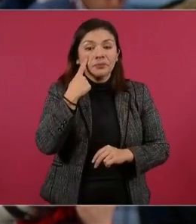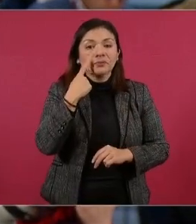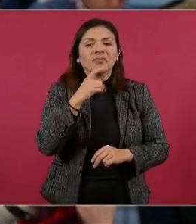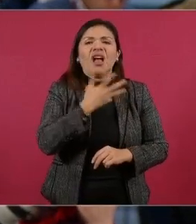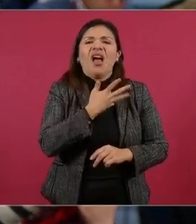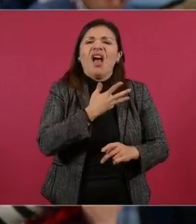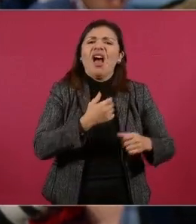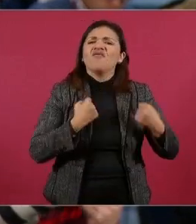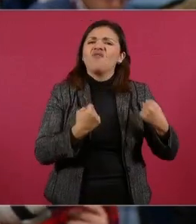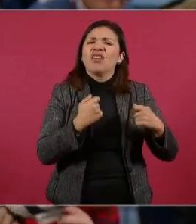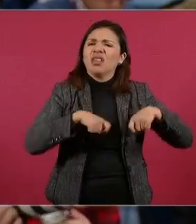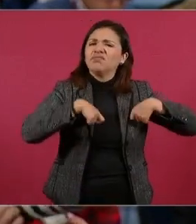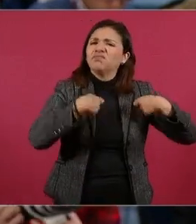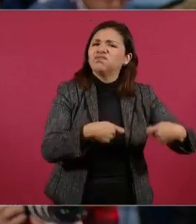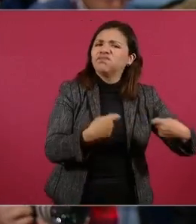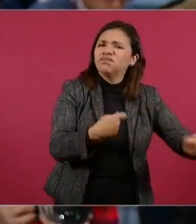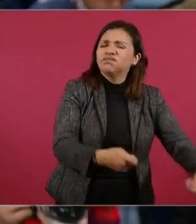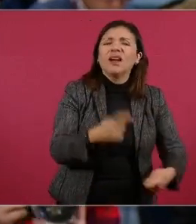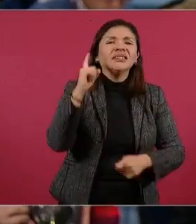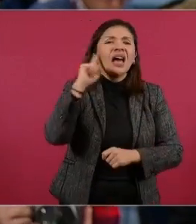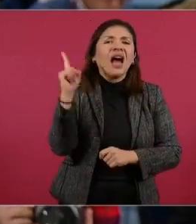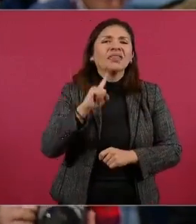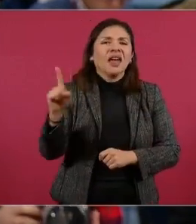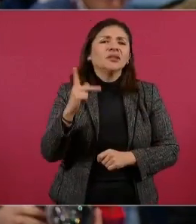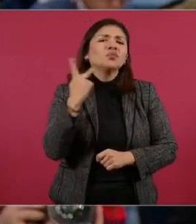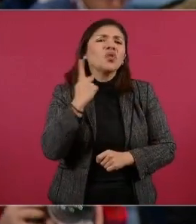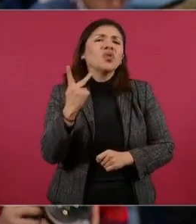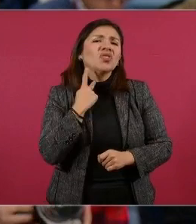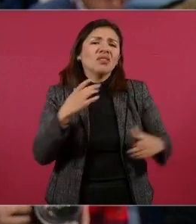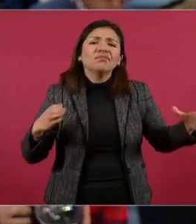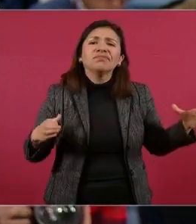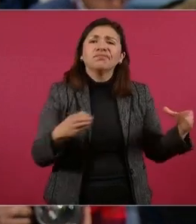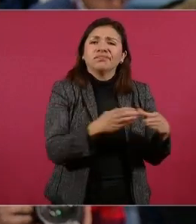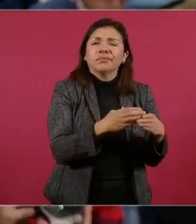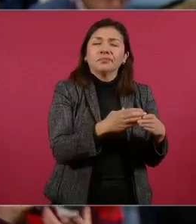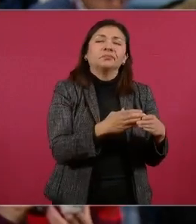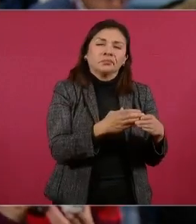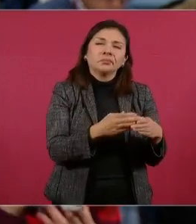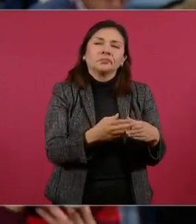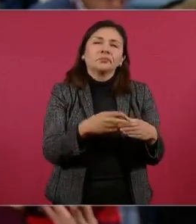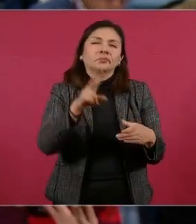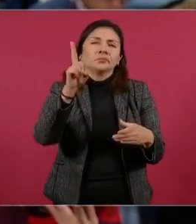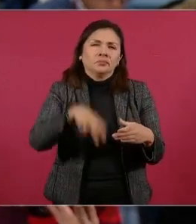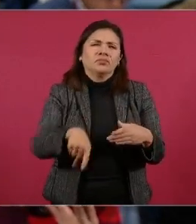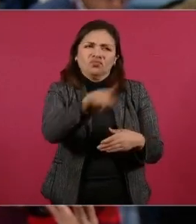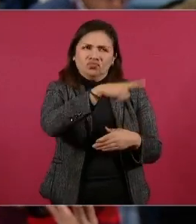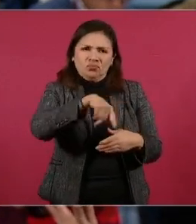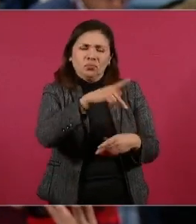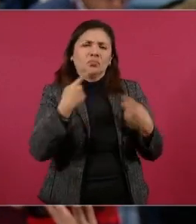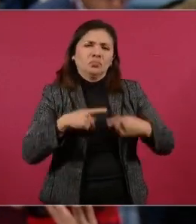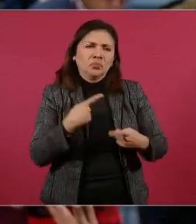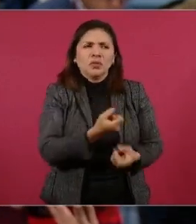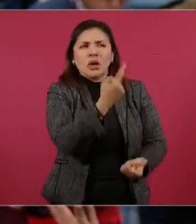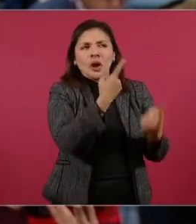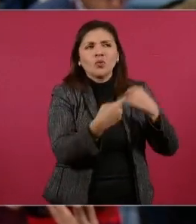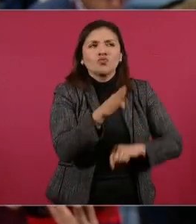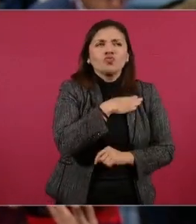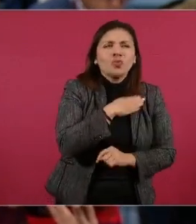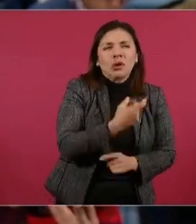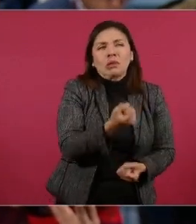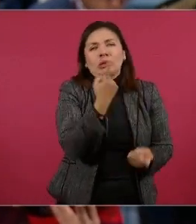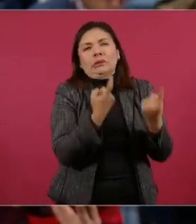dinastía de políticos mexicanos a cecanos que la verdad Aunque pues son muy buenos unos muy buenos otros